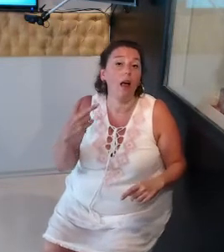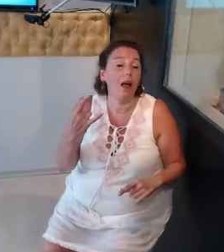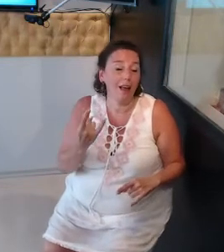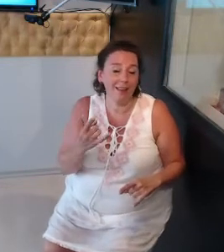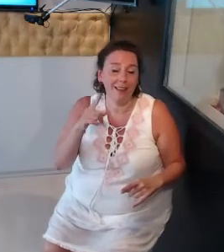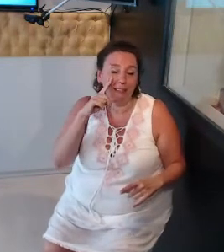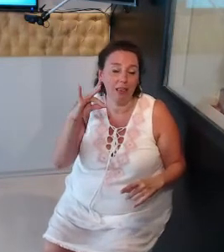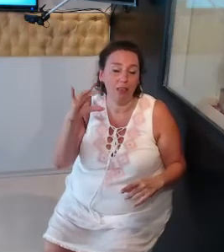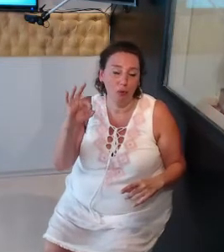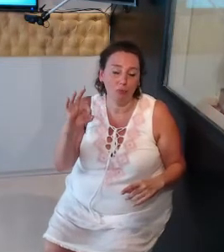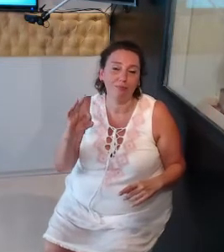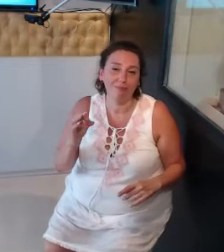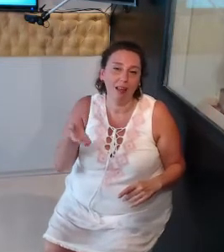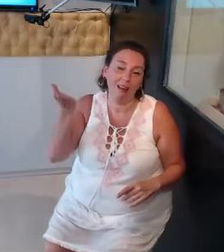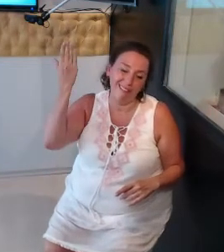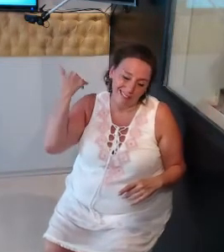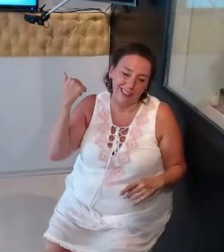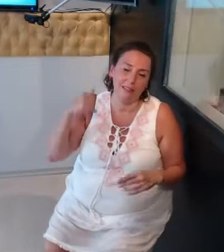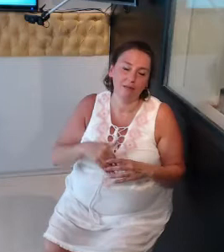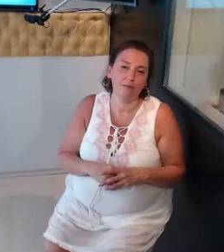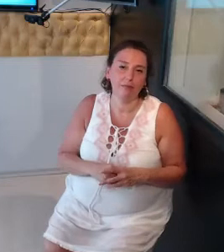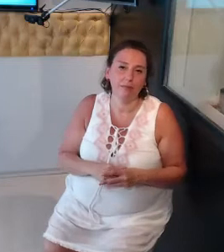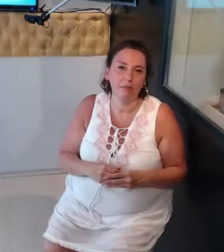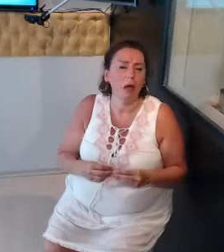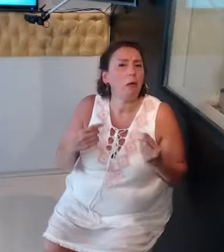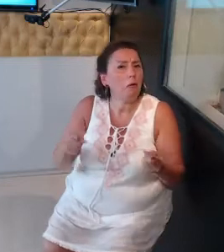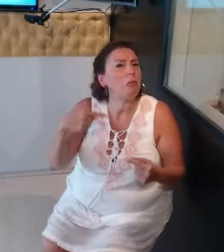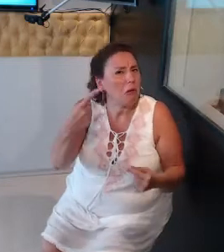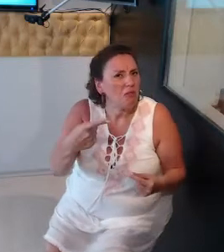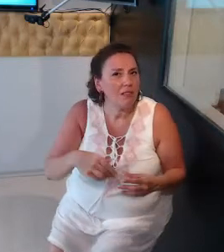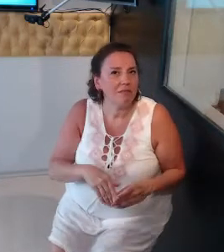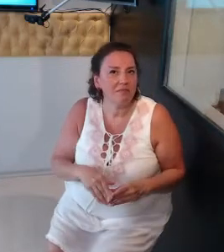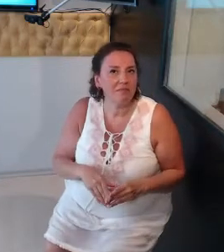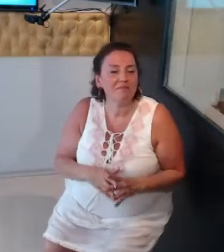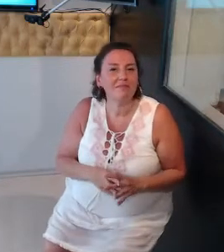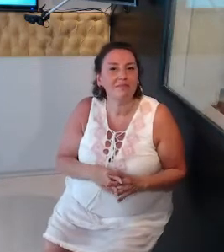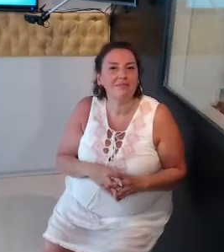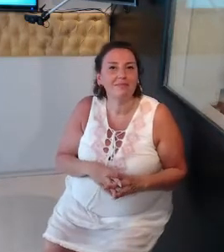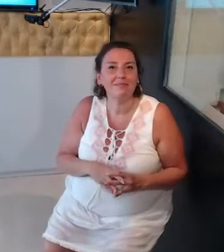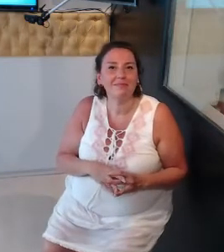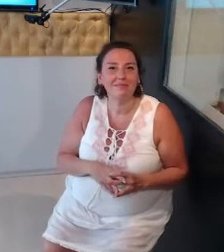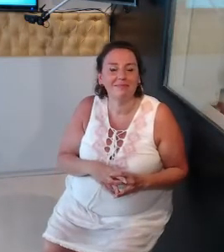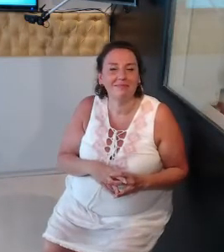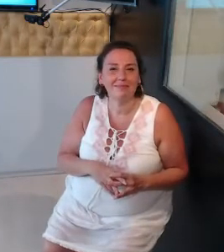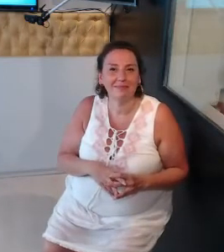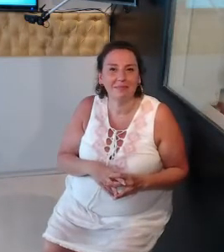¿Una mezcla? Sí. Para. Bueno. Entonces, ¿qué más hay entonces? La tribuna. ¿Eh? La tribuna de Dios. Sí.